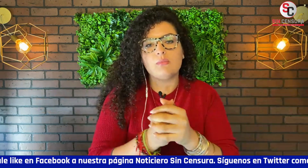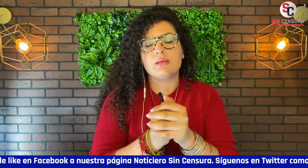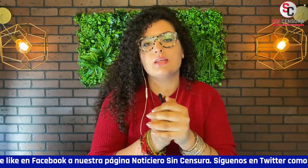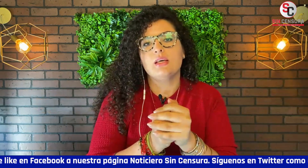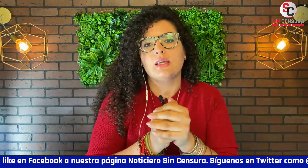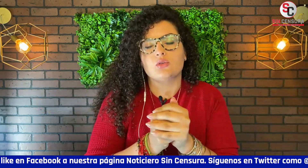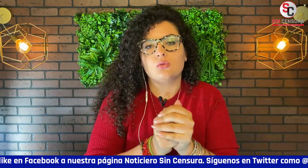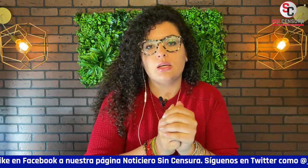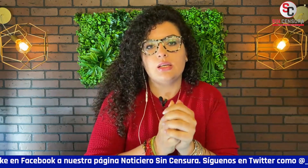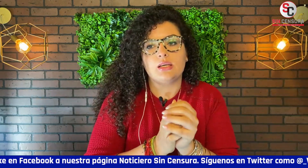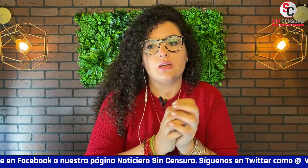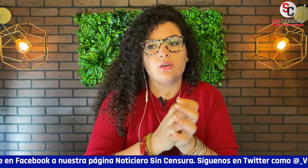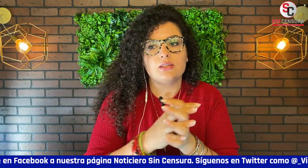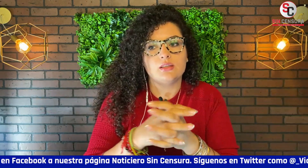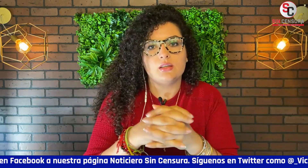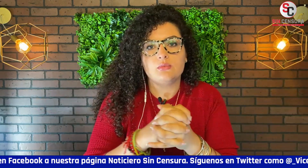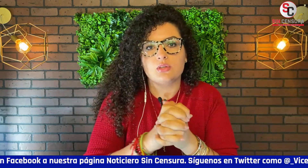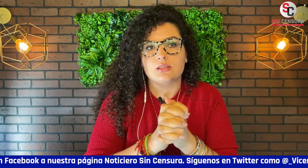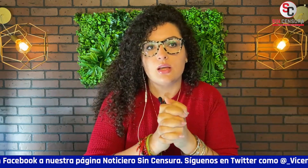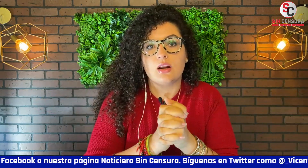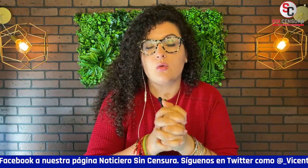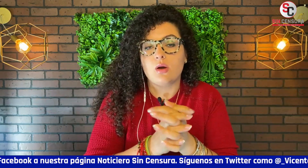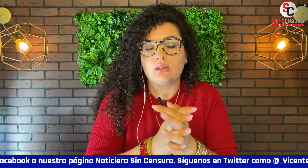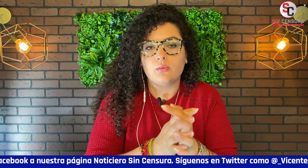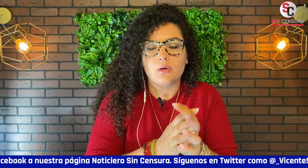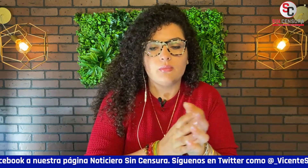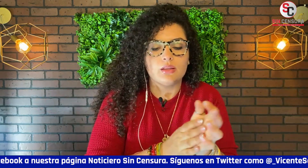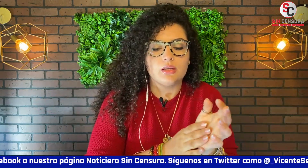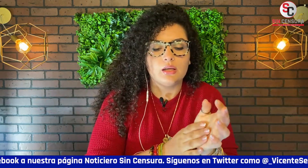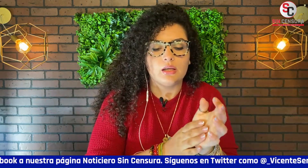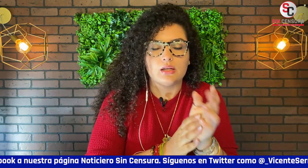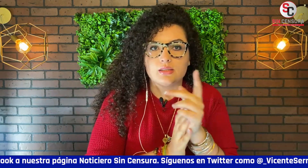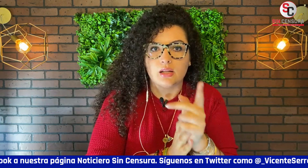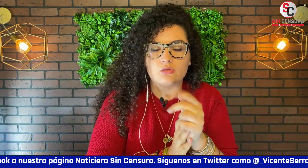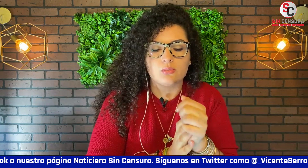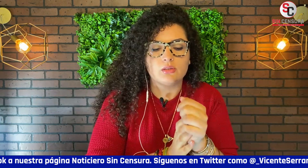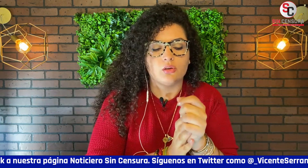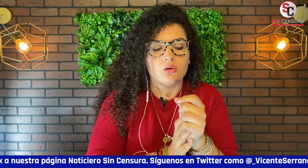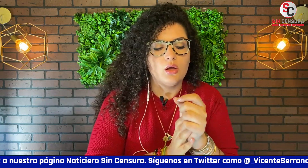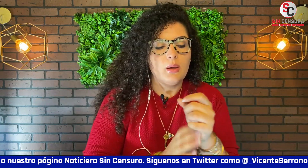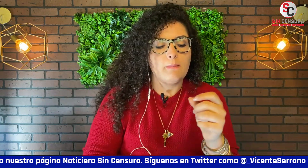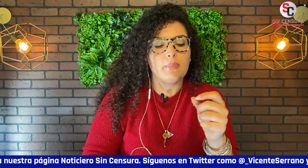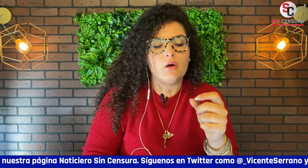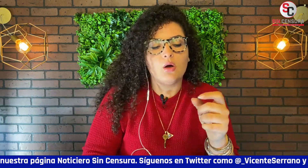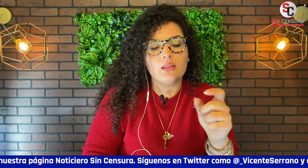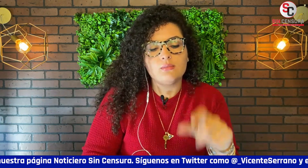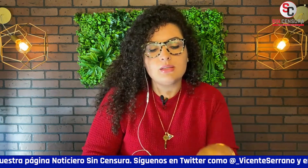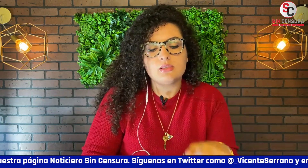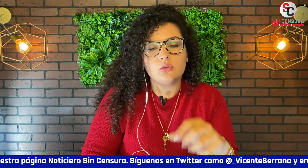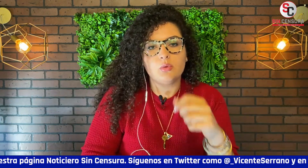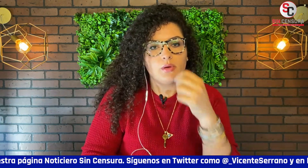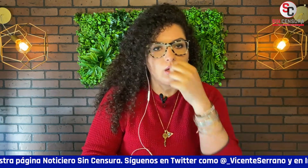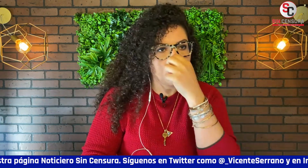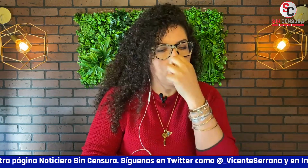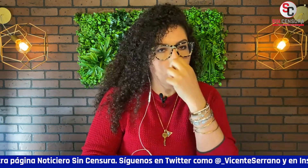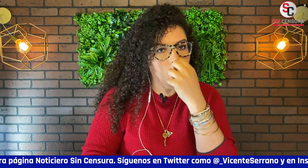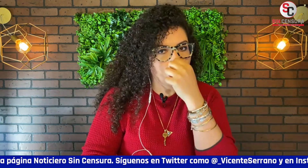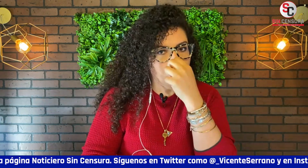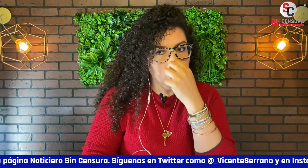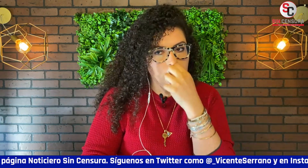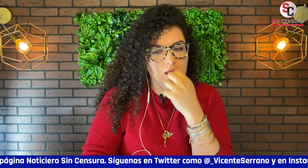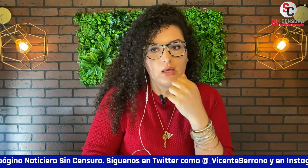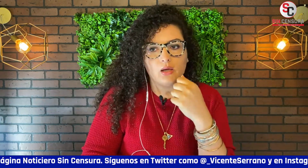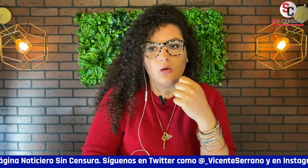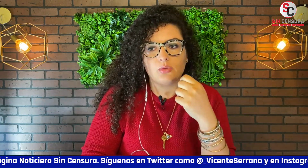Son problemas que surgen y que creo que sí tenemos que seguir regulando ampliamente en el Senado sobre todo. Pero además este grupo